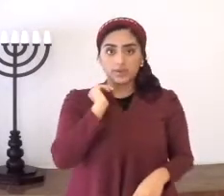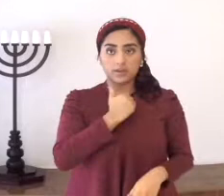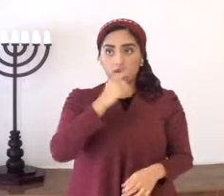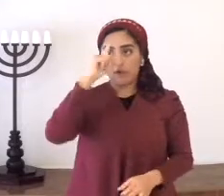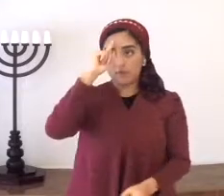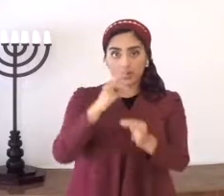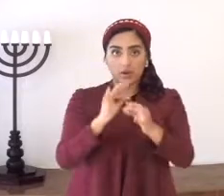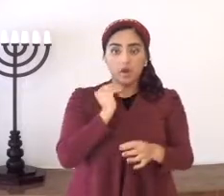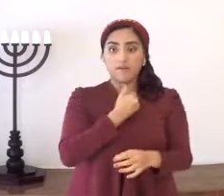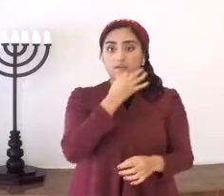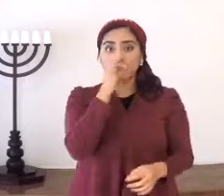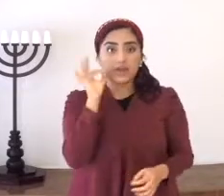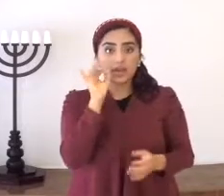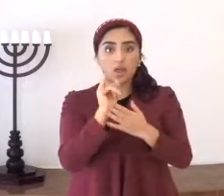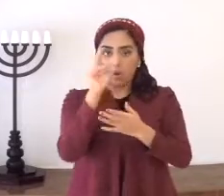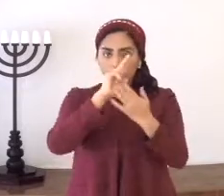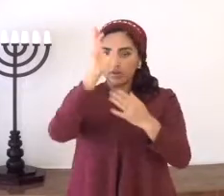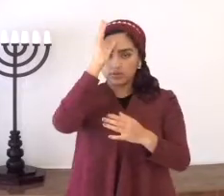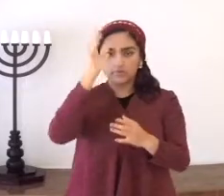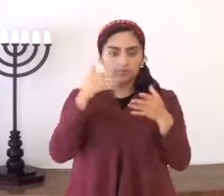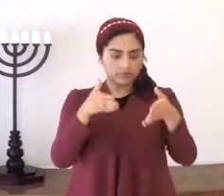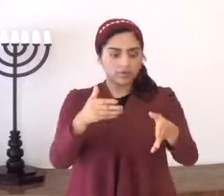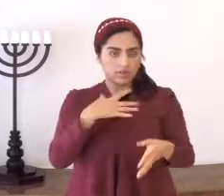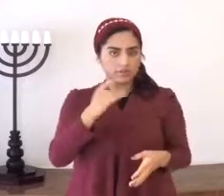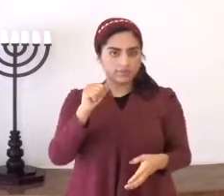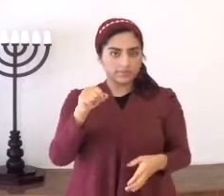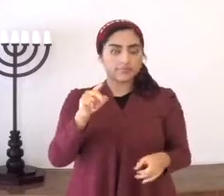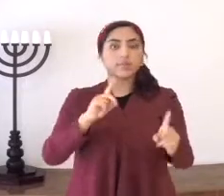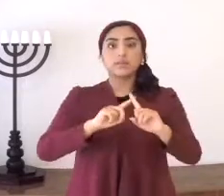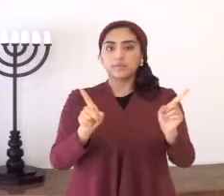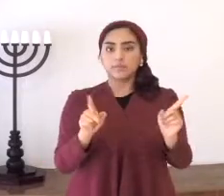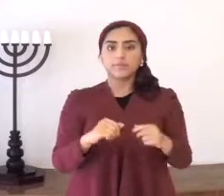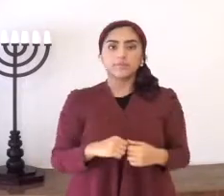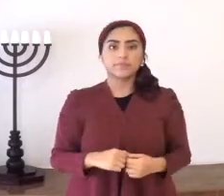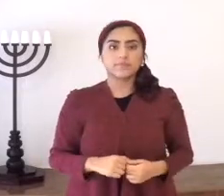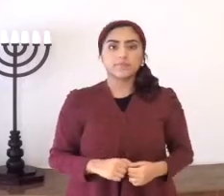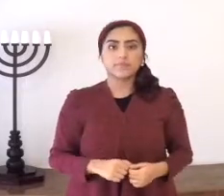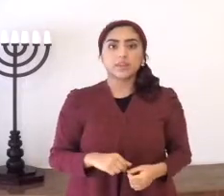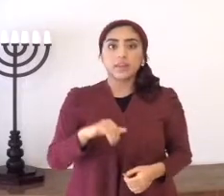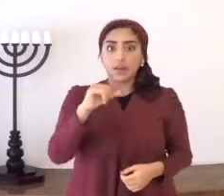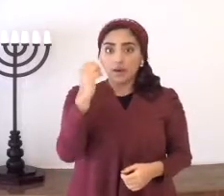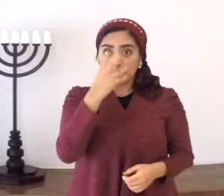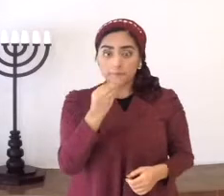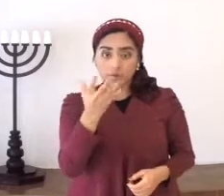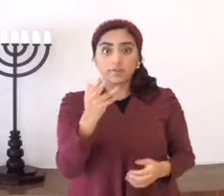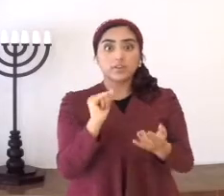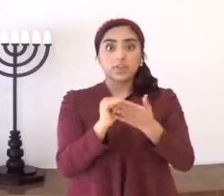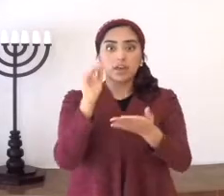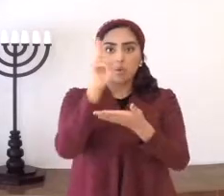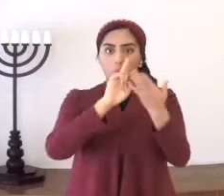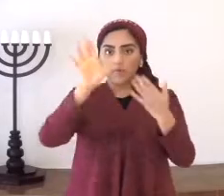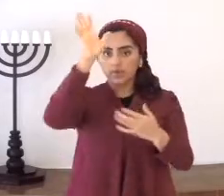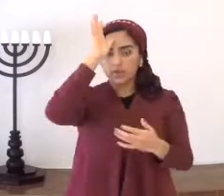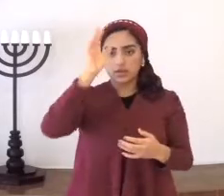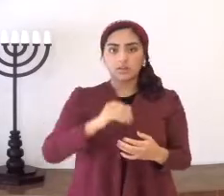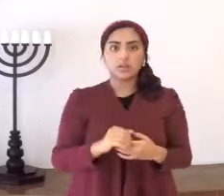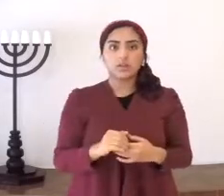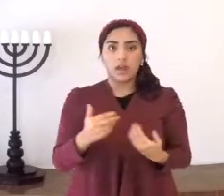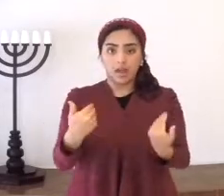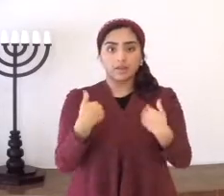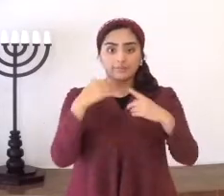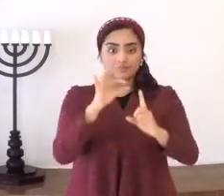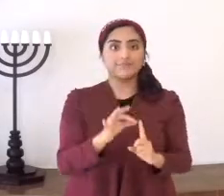trabajo, no es por nuestra fe, nuestros ayunos, que el Eterno lo toma en cuenta, pero sí es hermoso que el